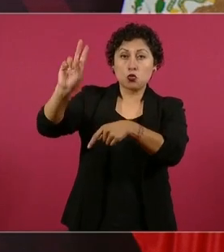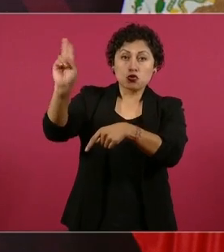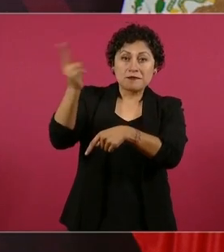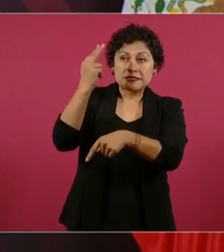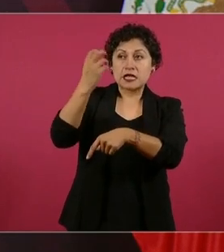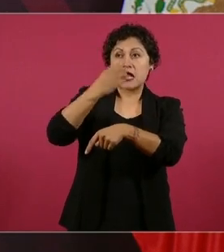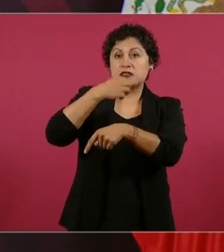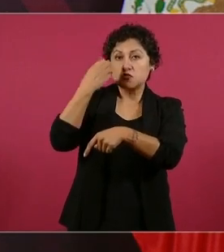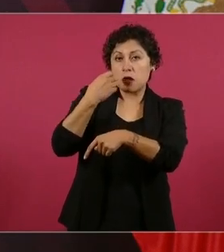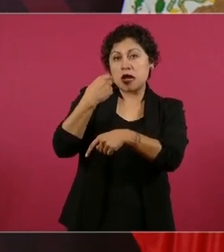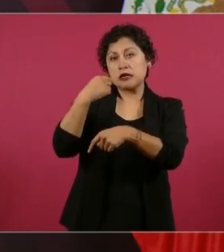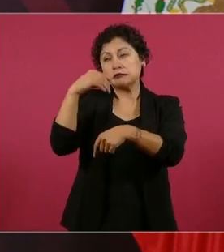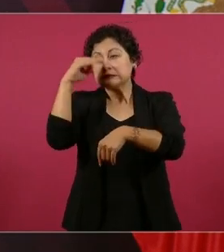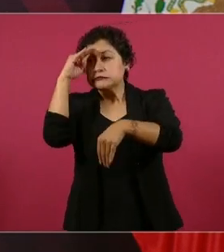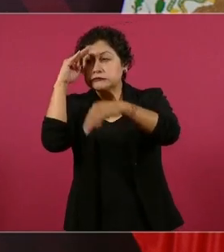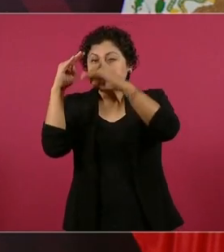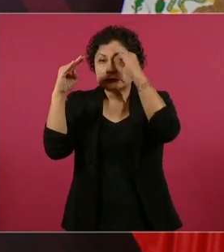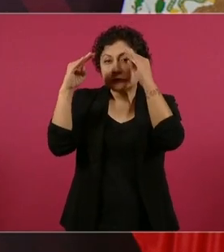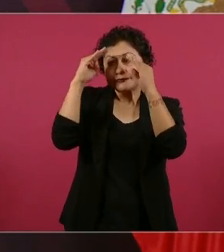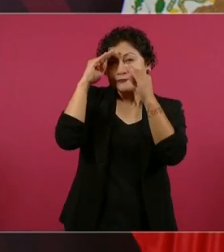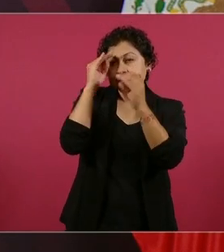de lo teórico,